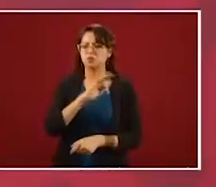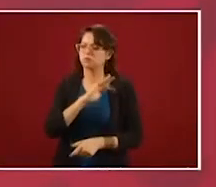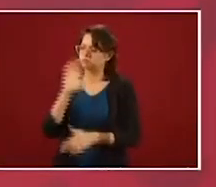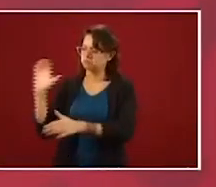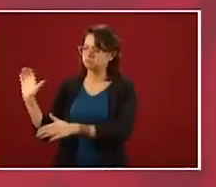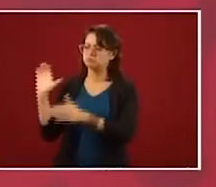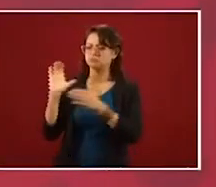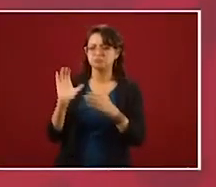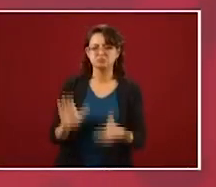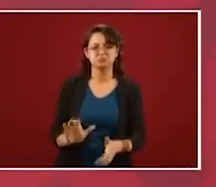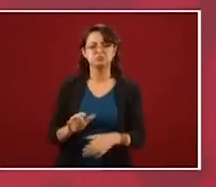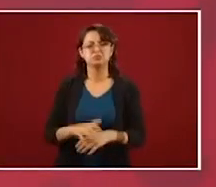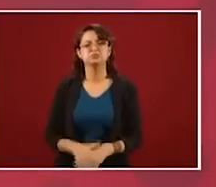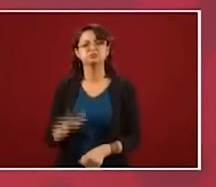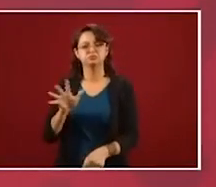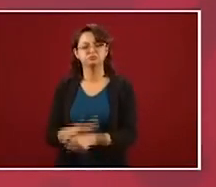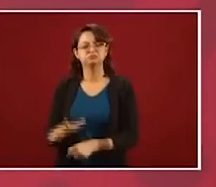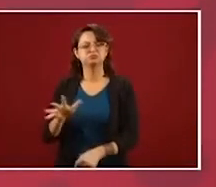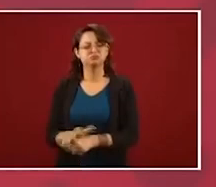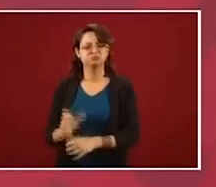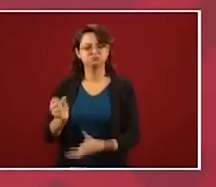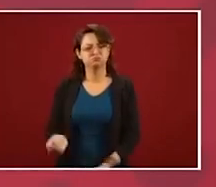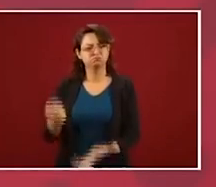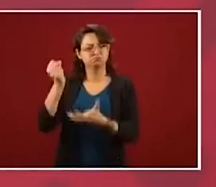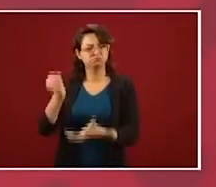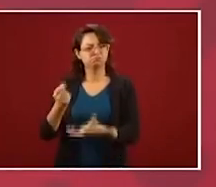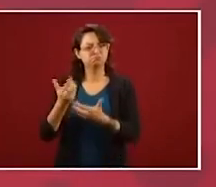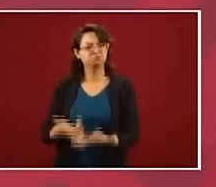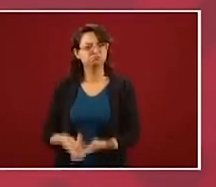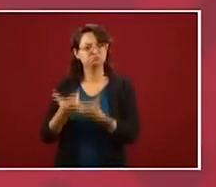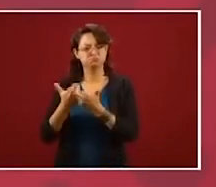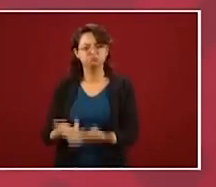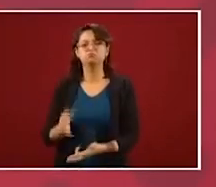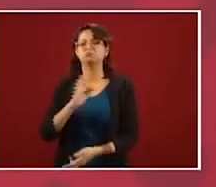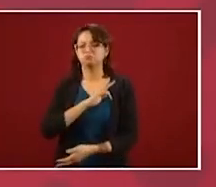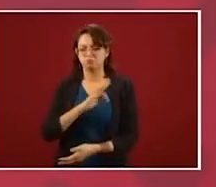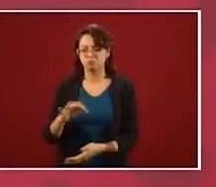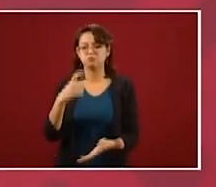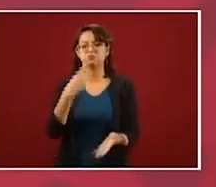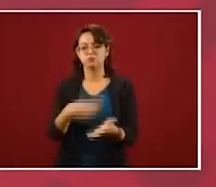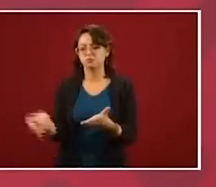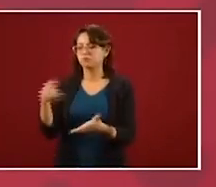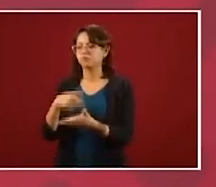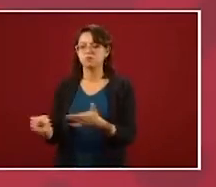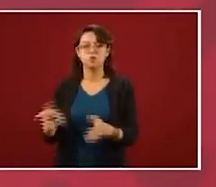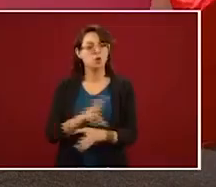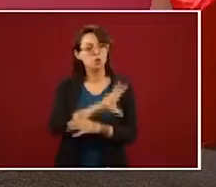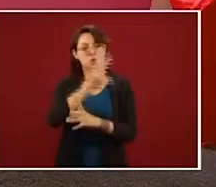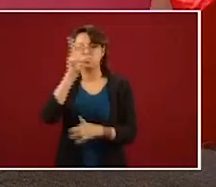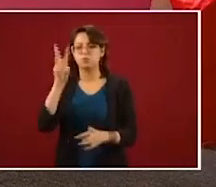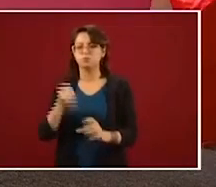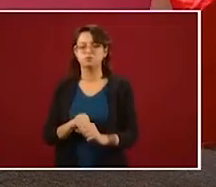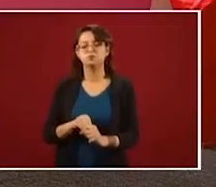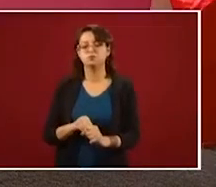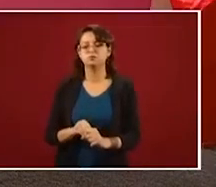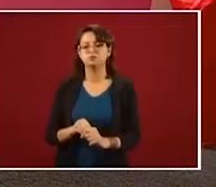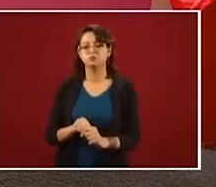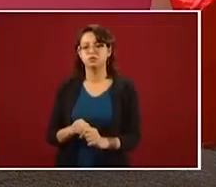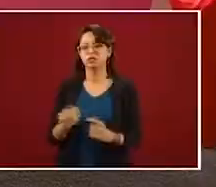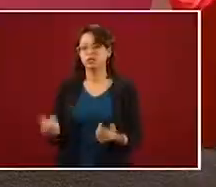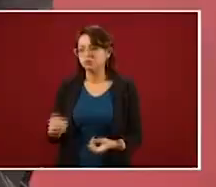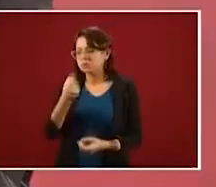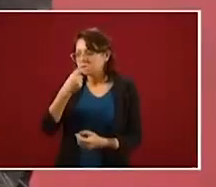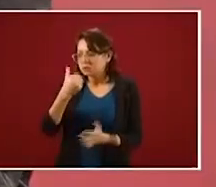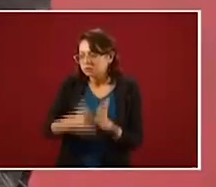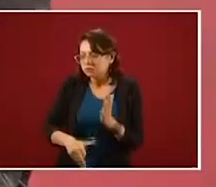faltar. Y tenemos presupuesto suficiente y tenemos todos los medios para que no falte el